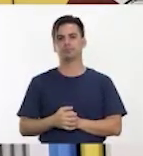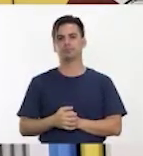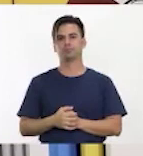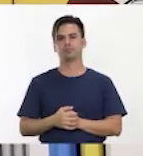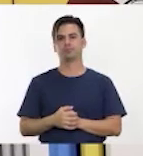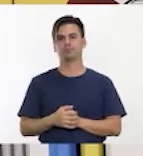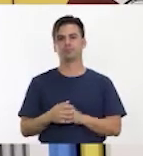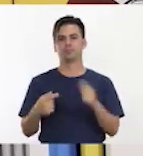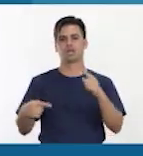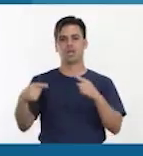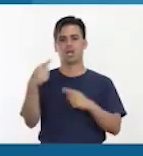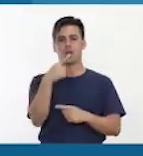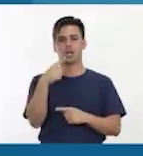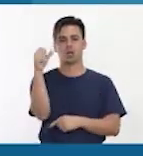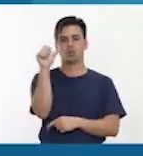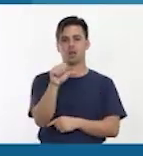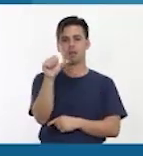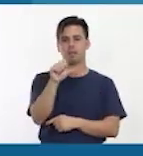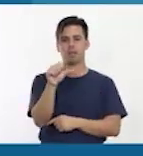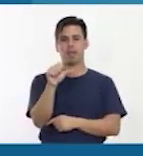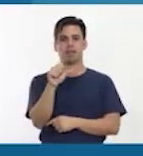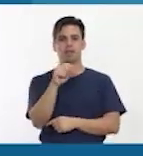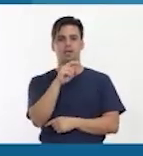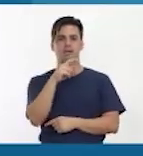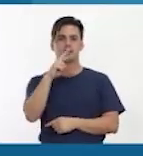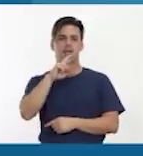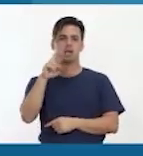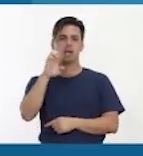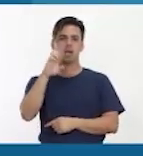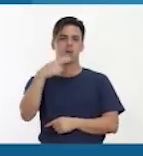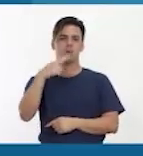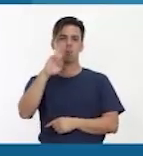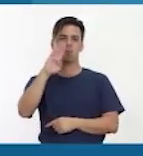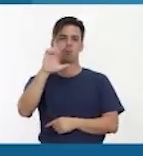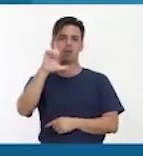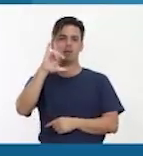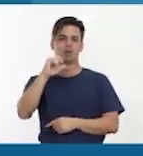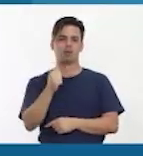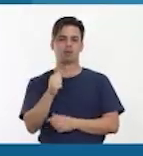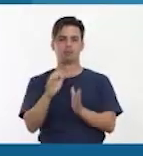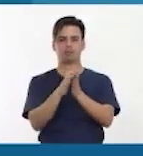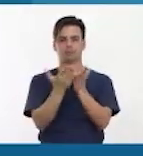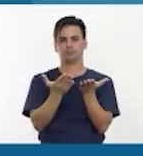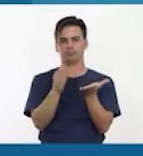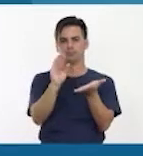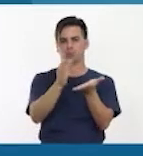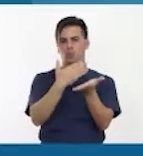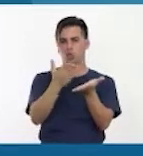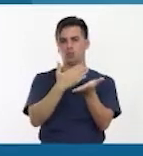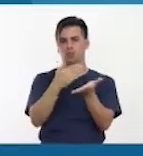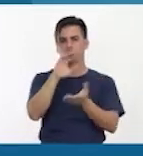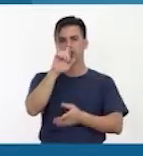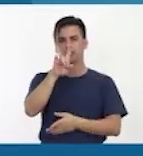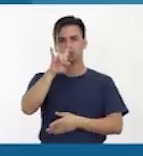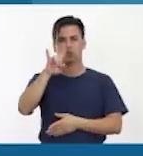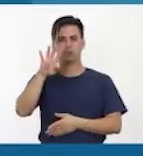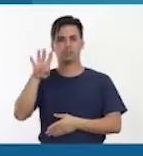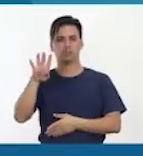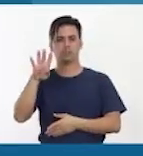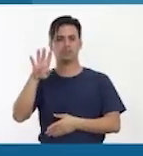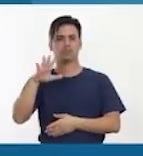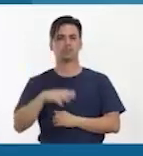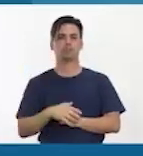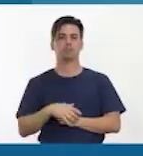el enfrentamiento a los males de la República, contenido que se encuentra en las páginas 75 o la 193 del libro de texto.